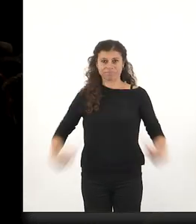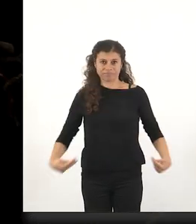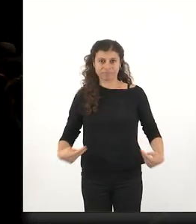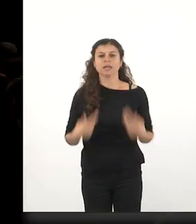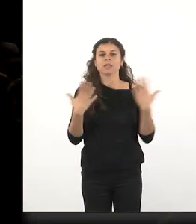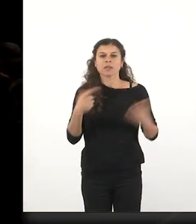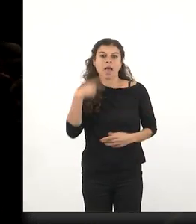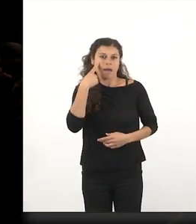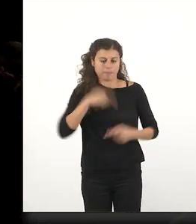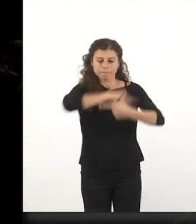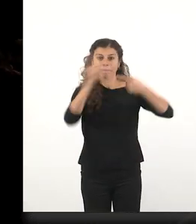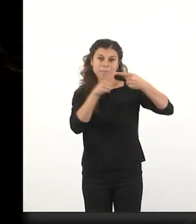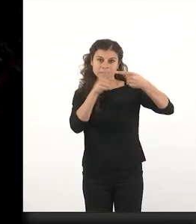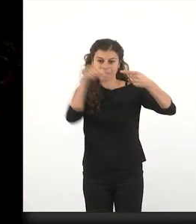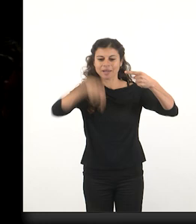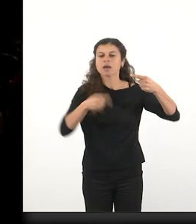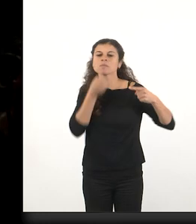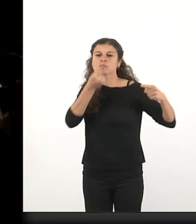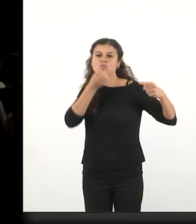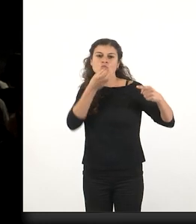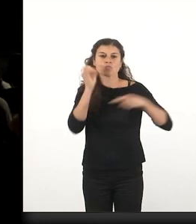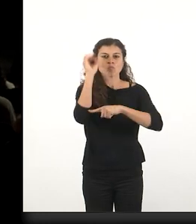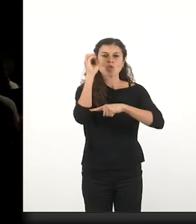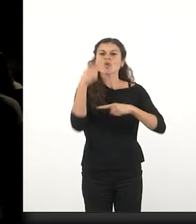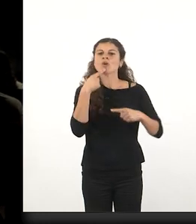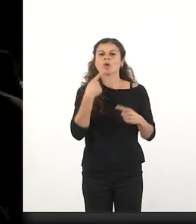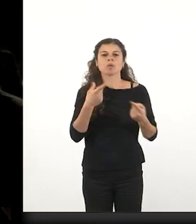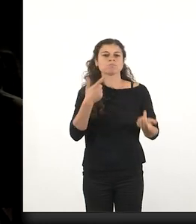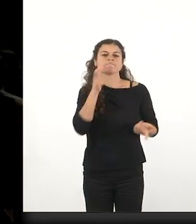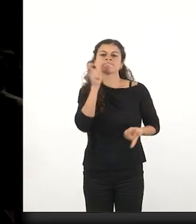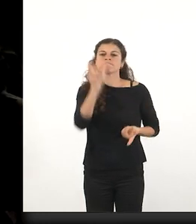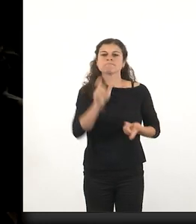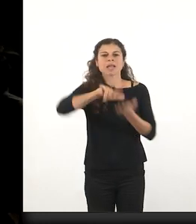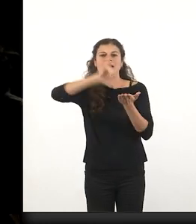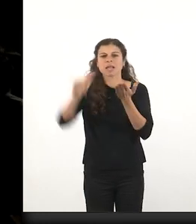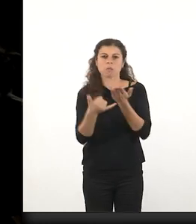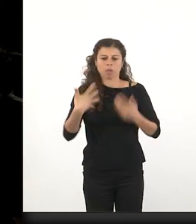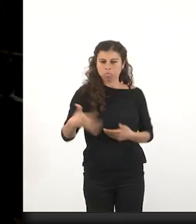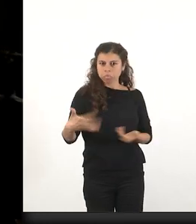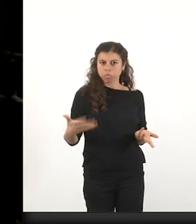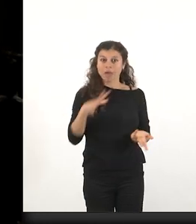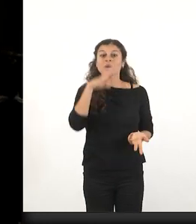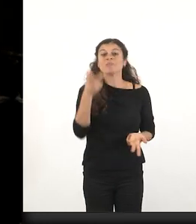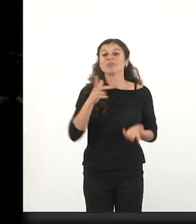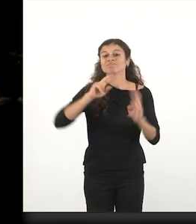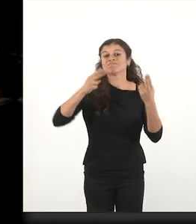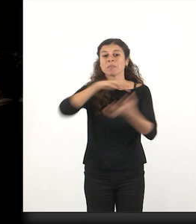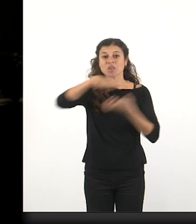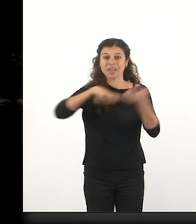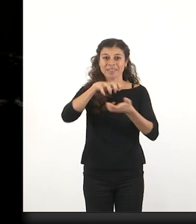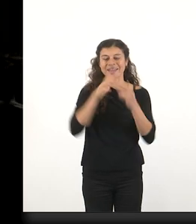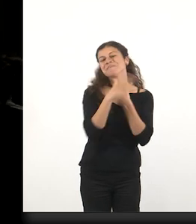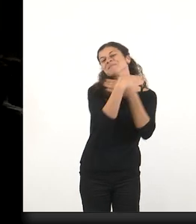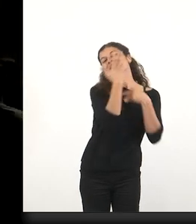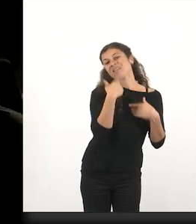primera es que este monólogo contiene un lenguaje vulgar, violento y soez. Para hablar de violencia que te hablo con mariposa de colores. La segunda es que este